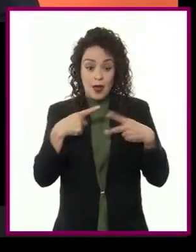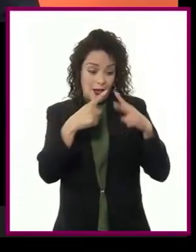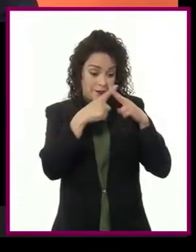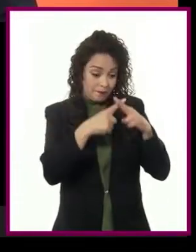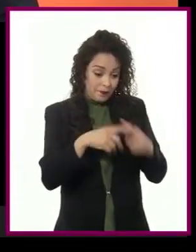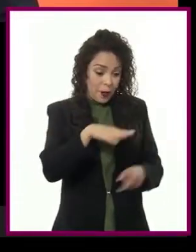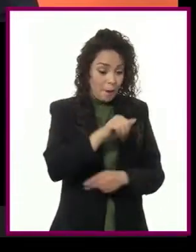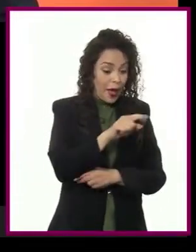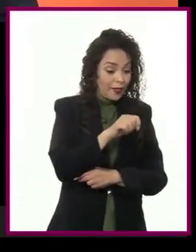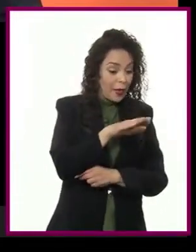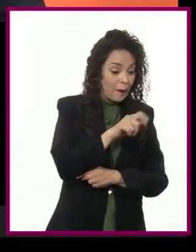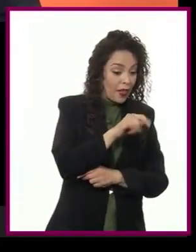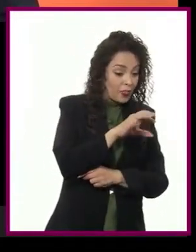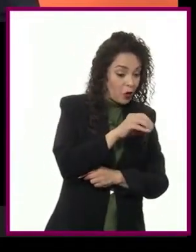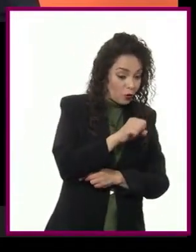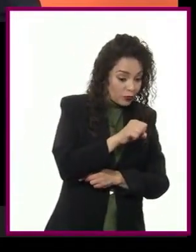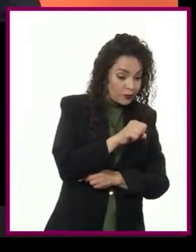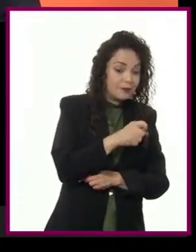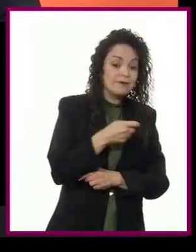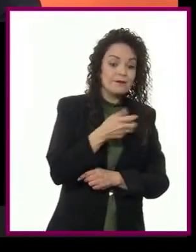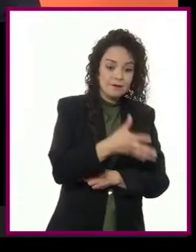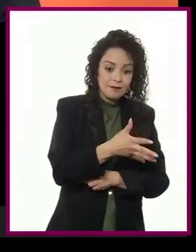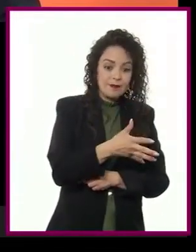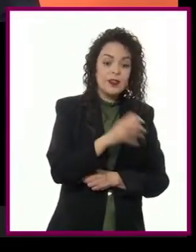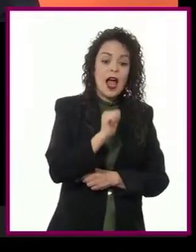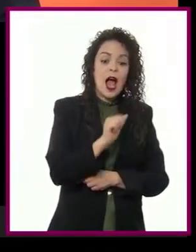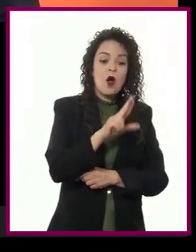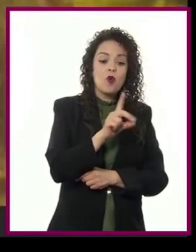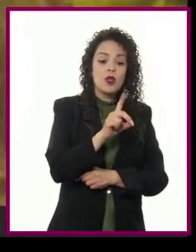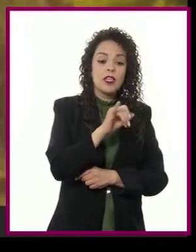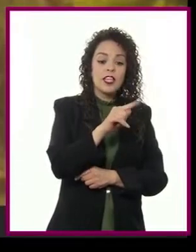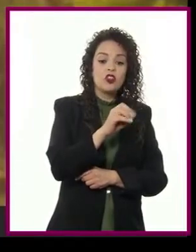eran identificados como los